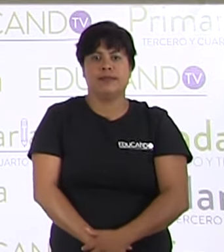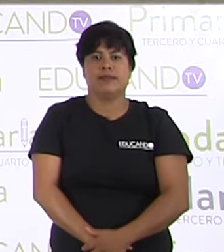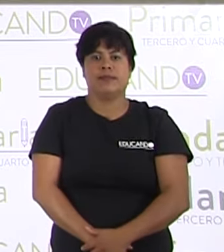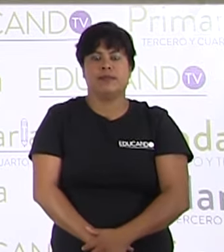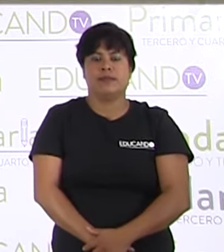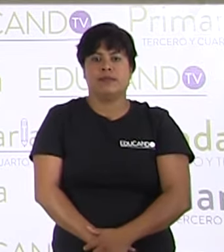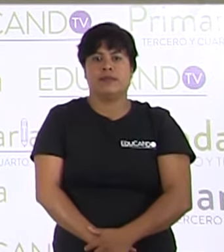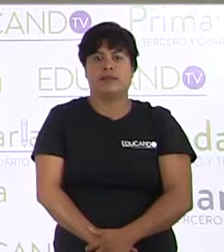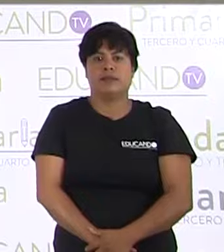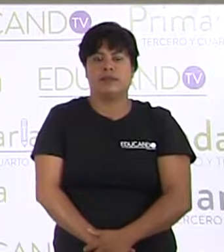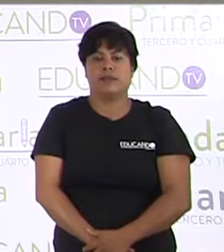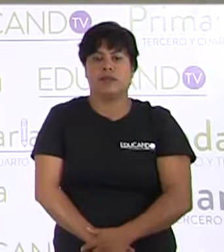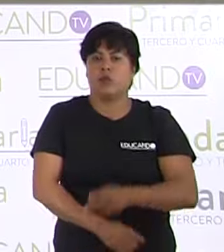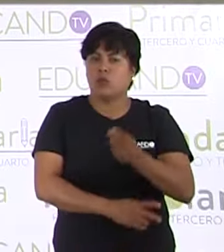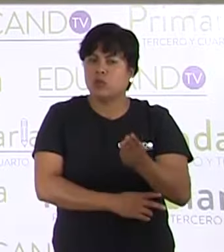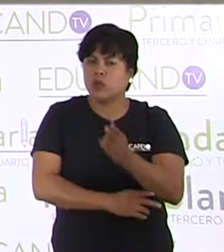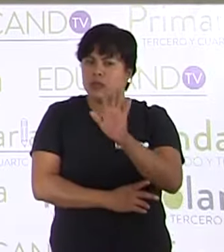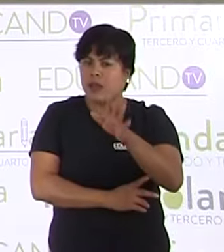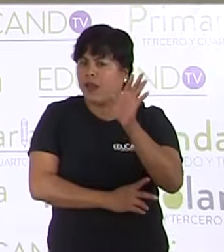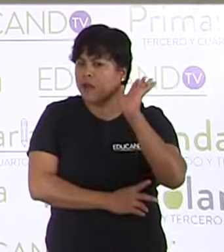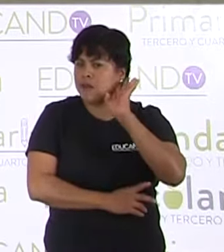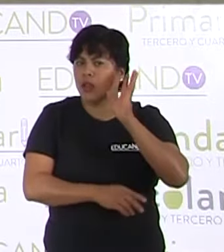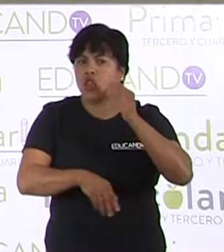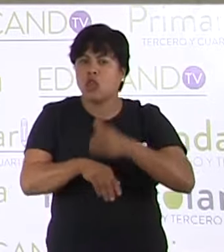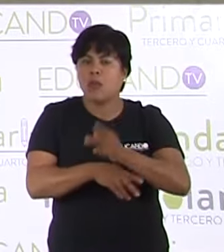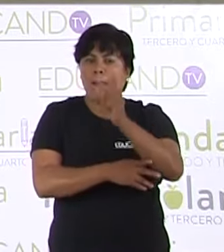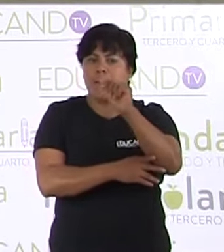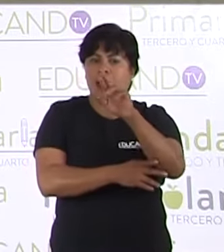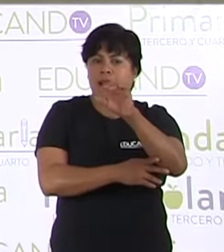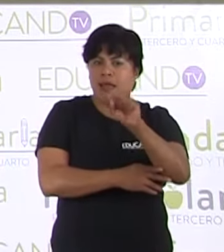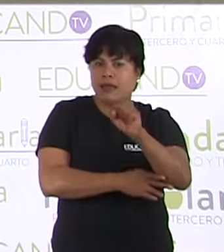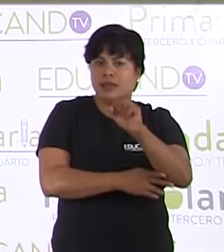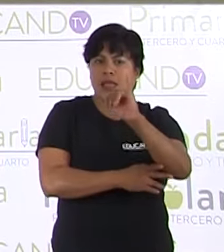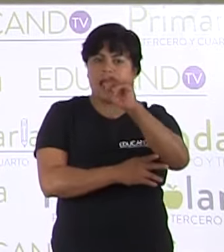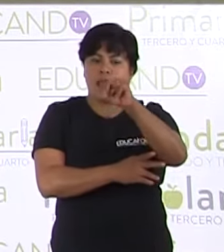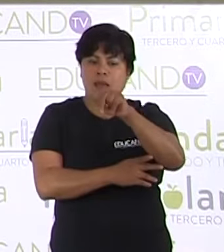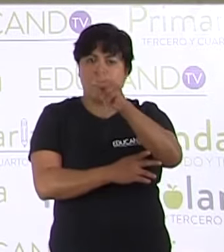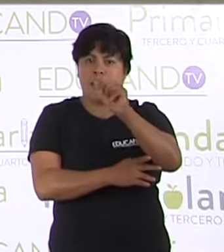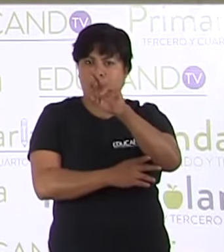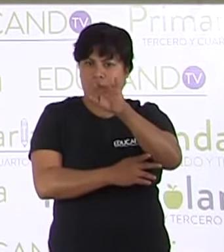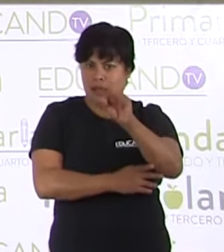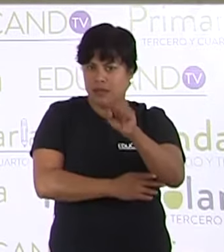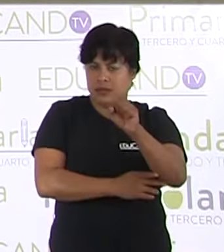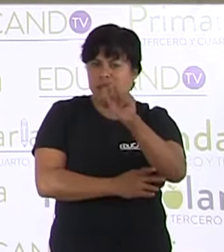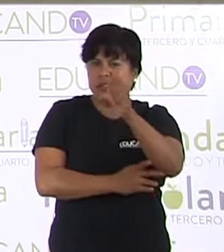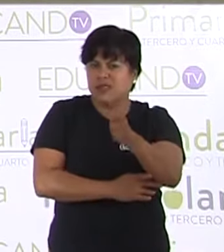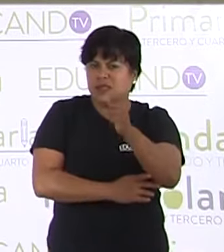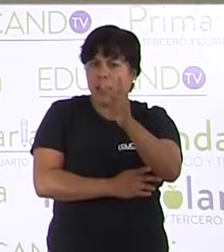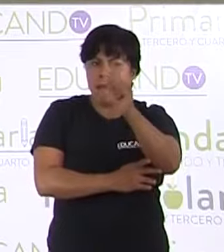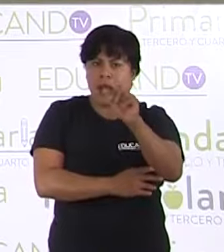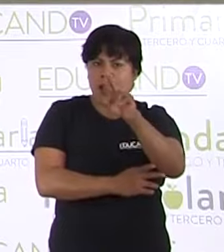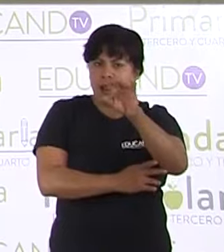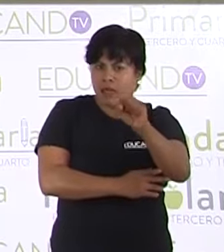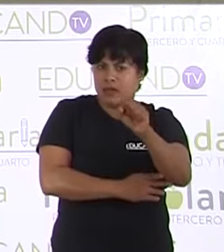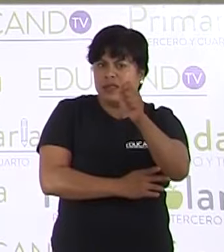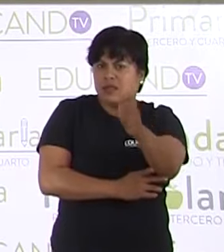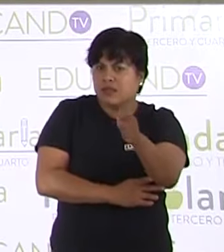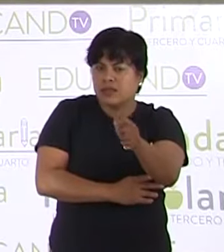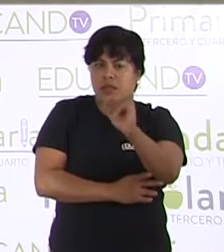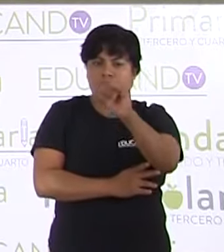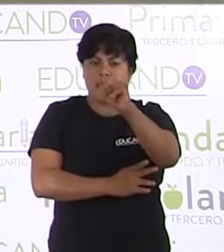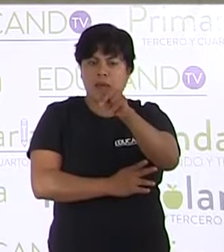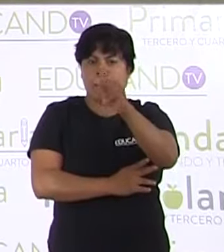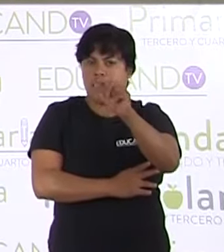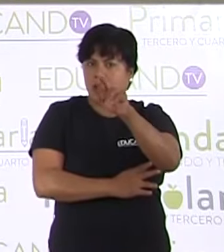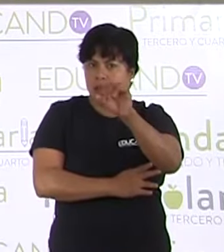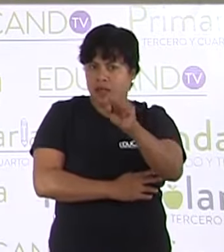vacío Ustedes han oído hablar de los números pares e impares sí saben lo que es un número par y un número